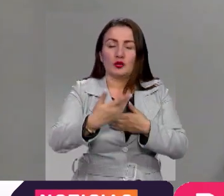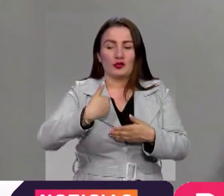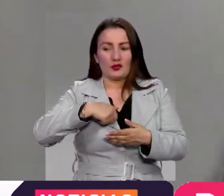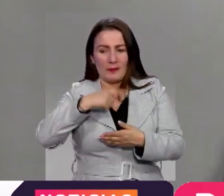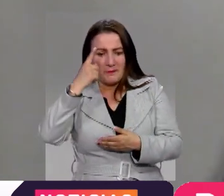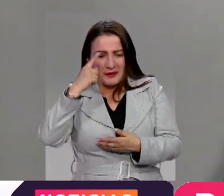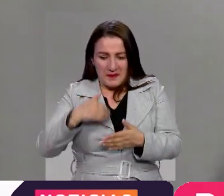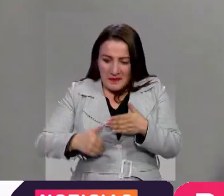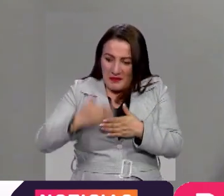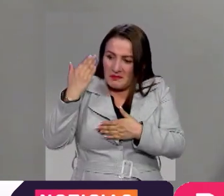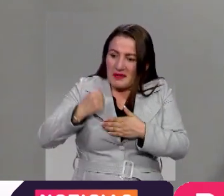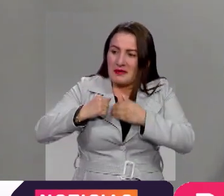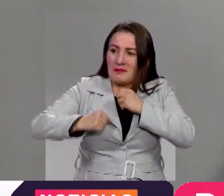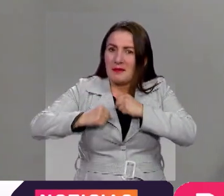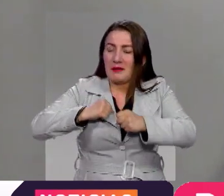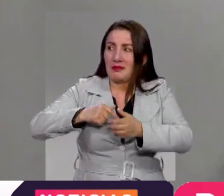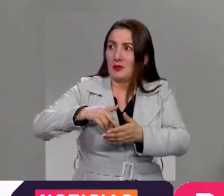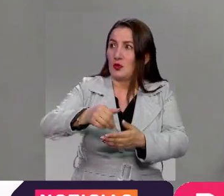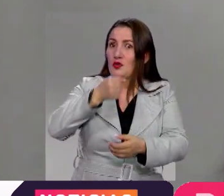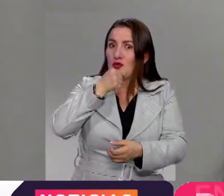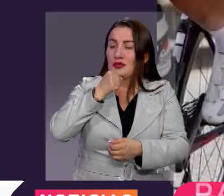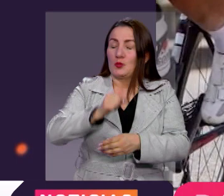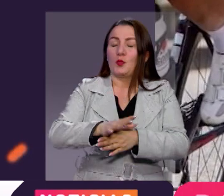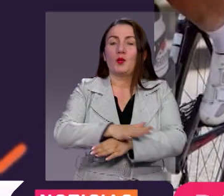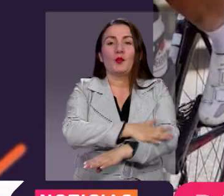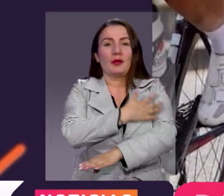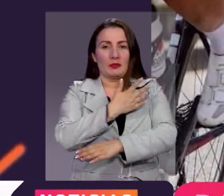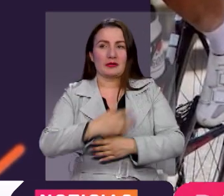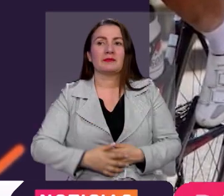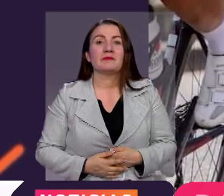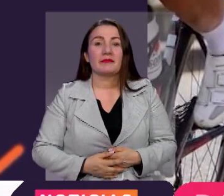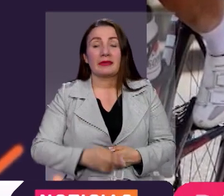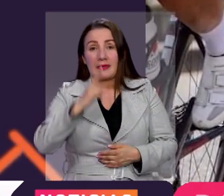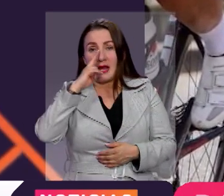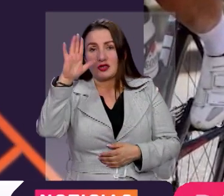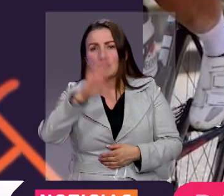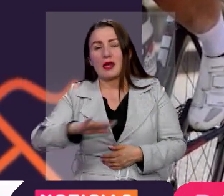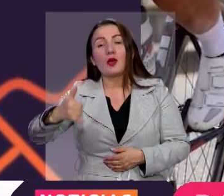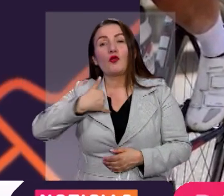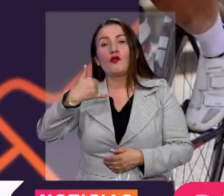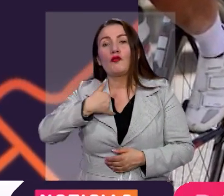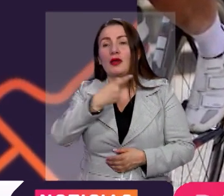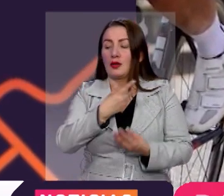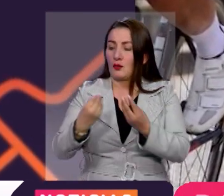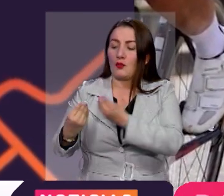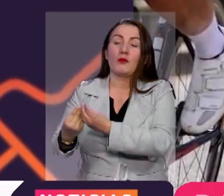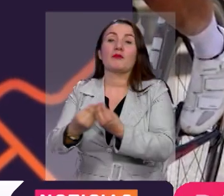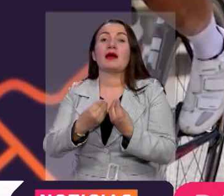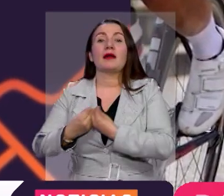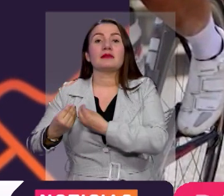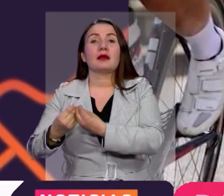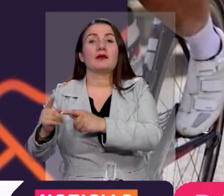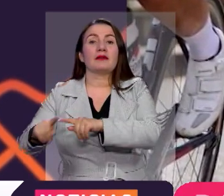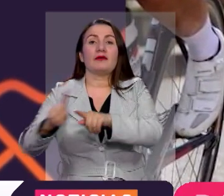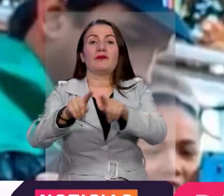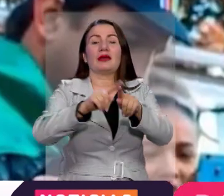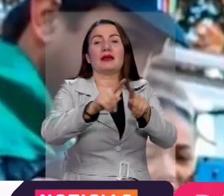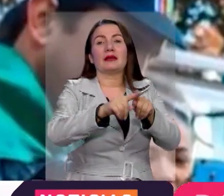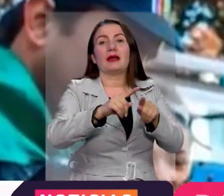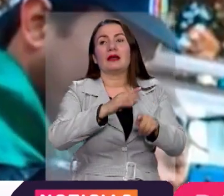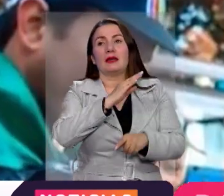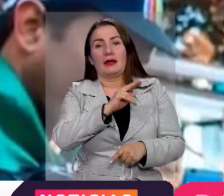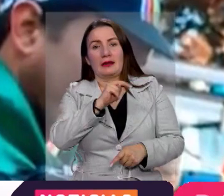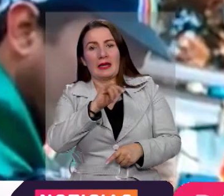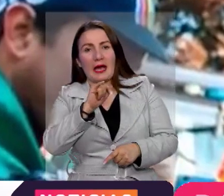que estará el juvenil y eso llegue esa noticia, es muy emocionante. La campeona nacional juvenil tendrá como compañeros de selección a referentes del ciclismo como